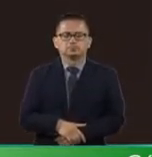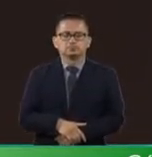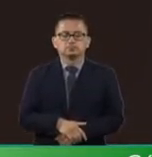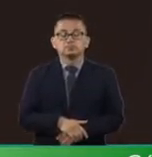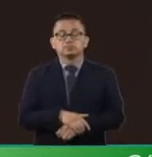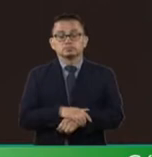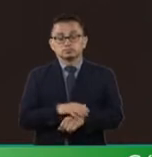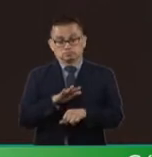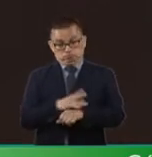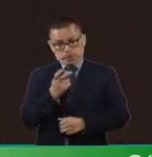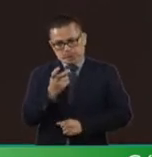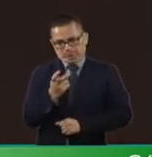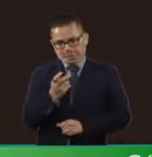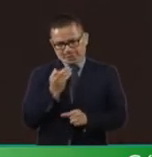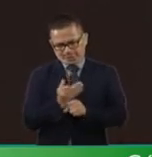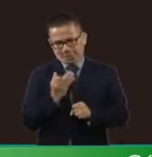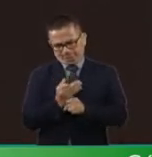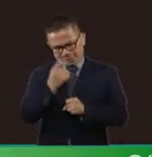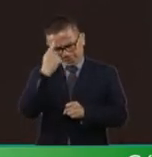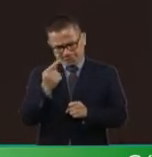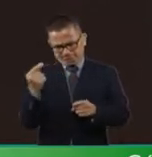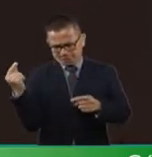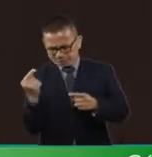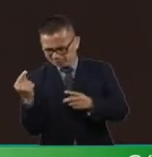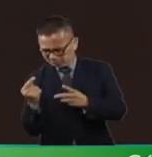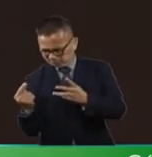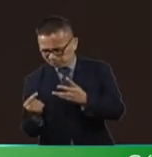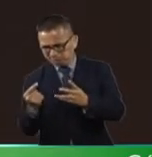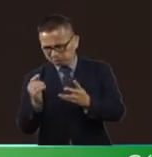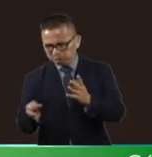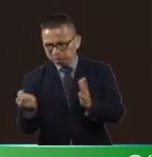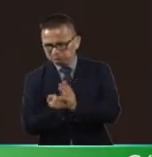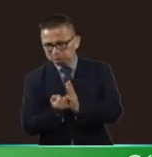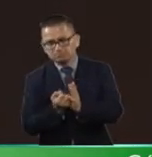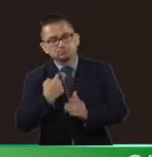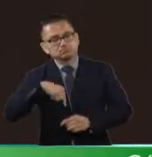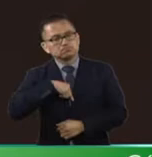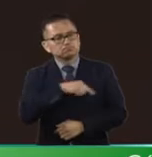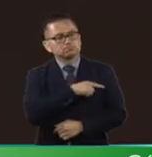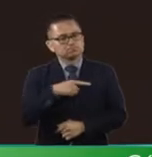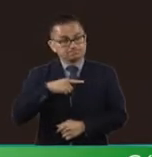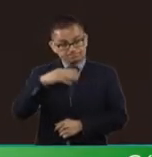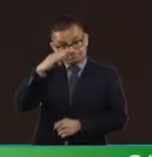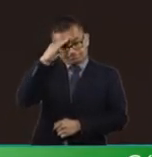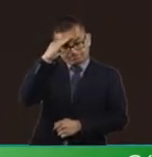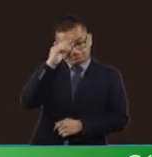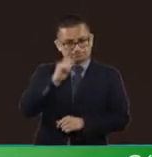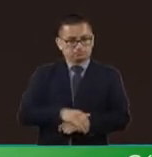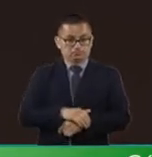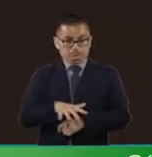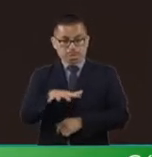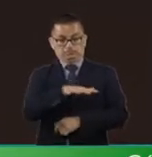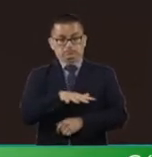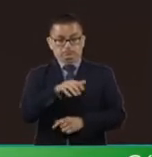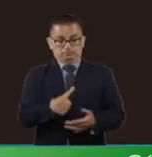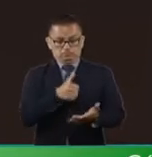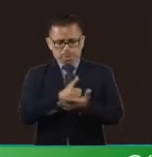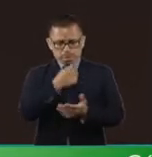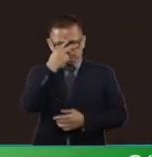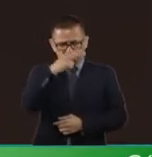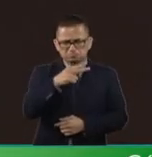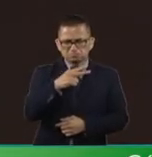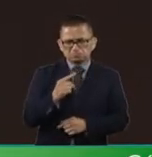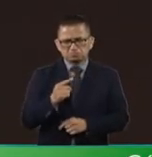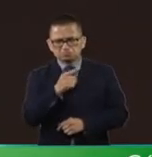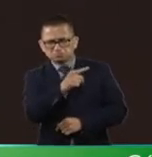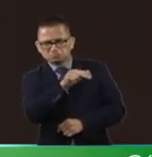y rumbo a la aprobación en lo particular, debemos partir de que la realidad que se vive en lugares como la Ciudad de México o Nuevo